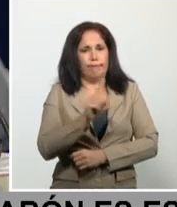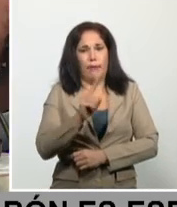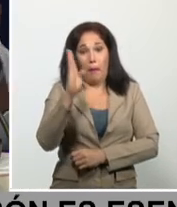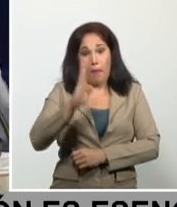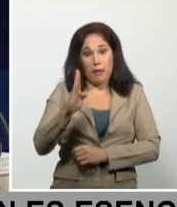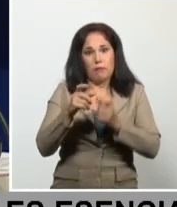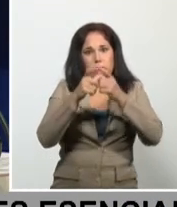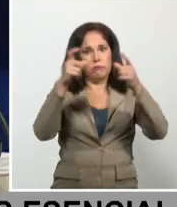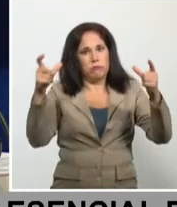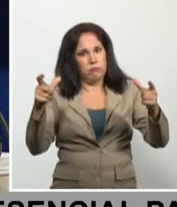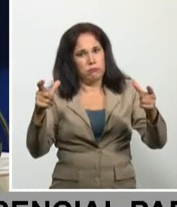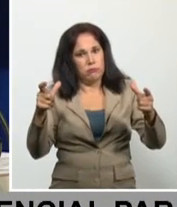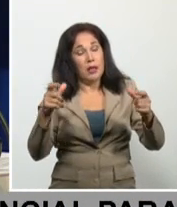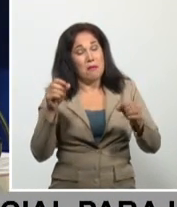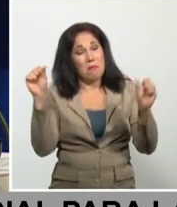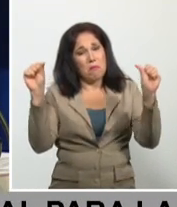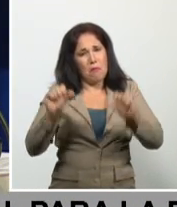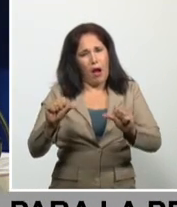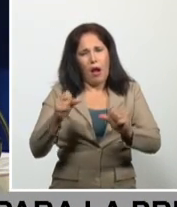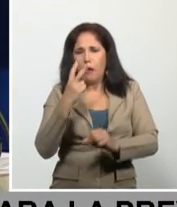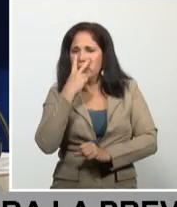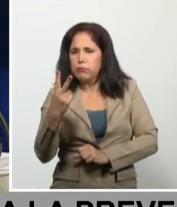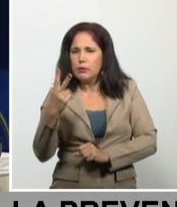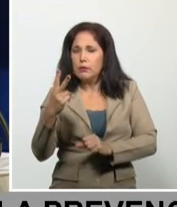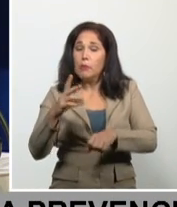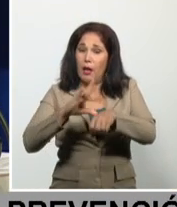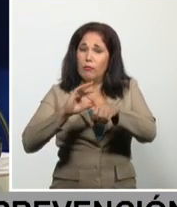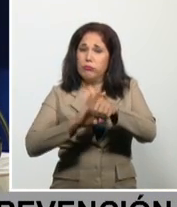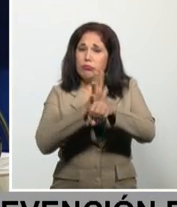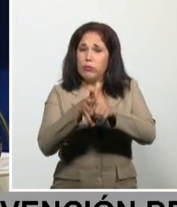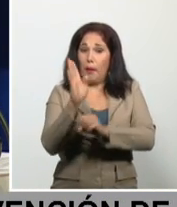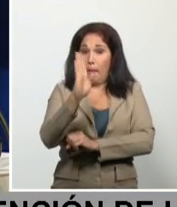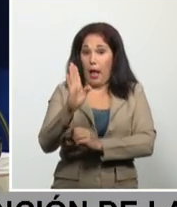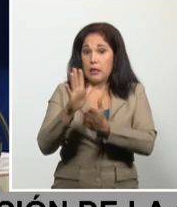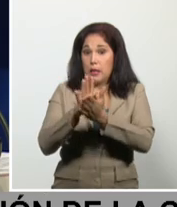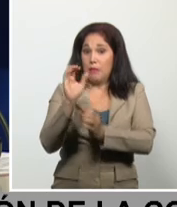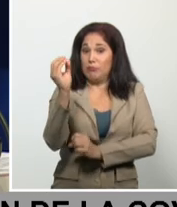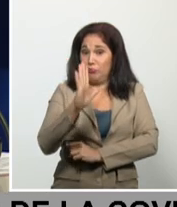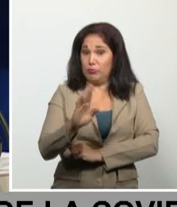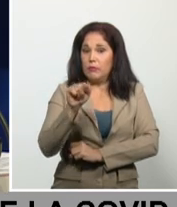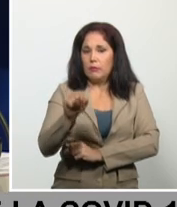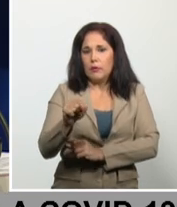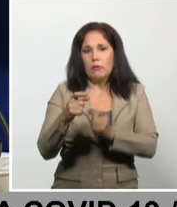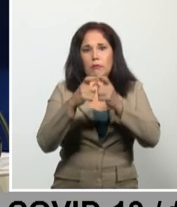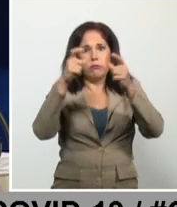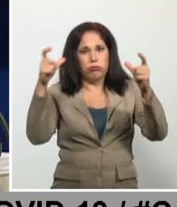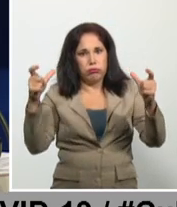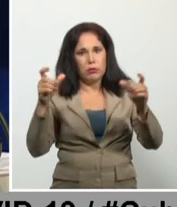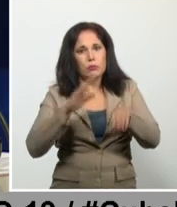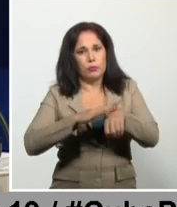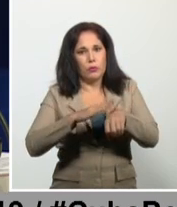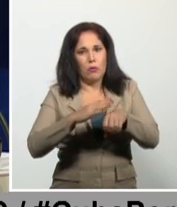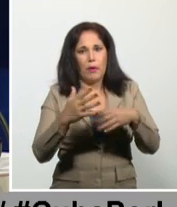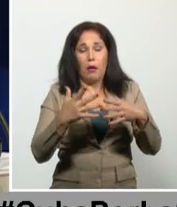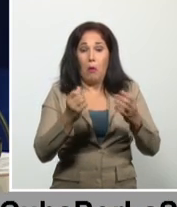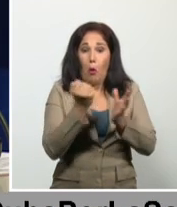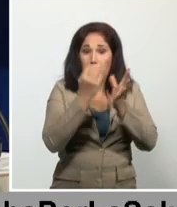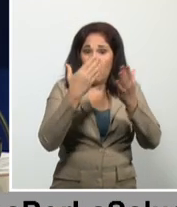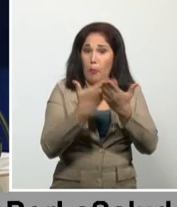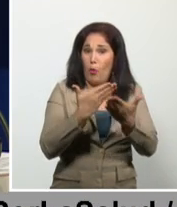entre eso y el mal manejo que se ha hecho en algunas ocasiones, pero las cifras son elevadas. Por eso comprobado no